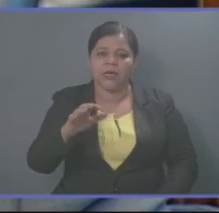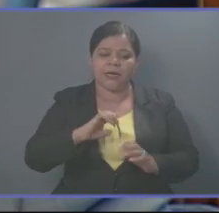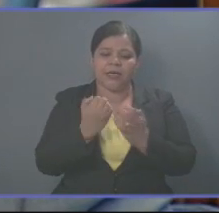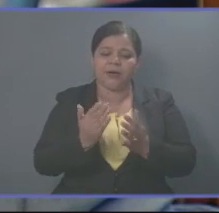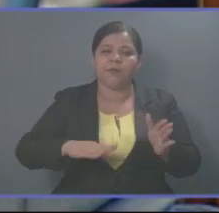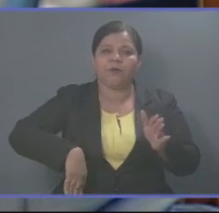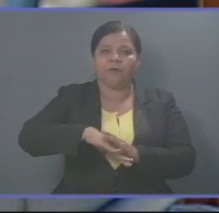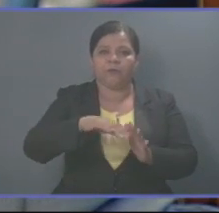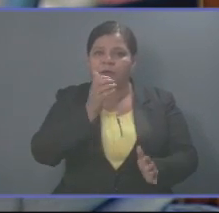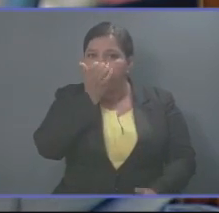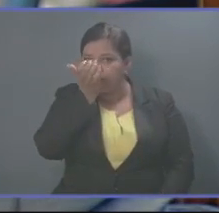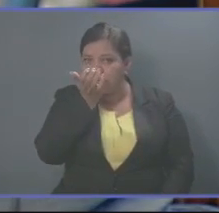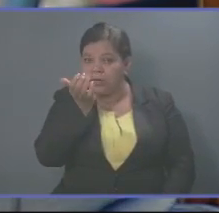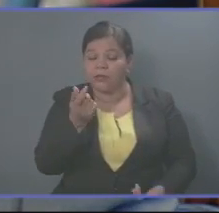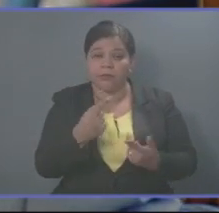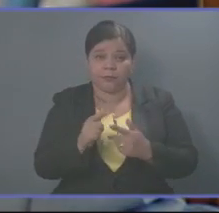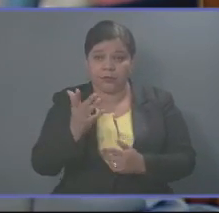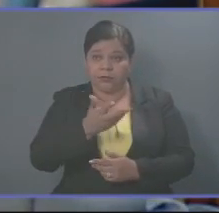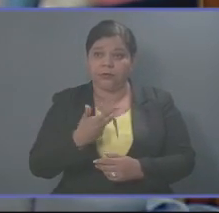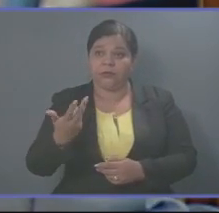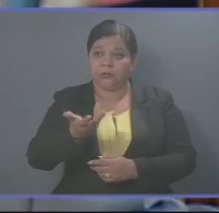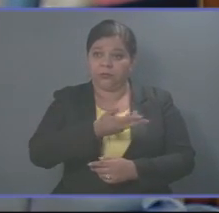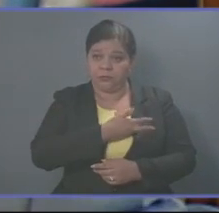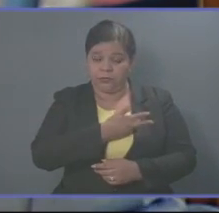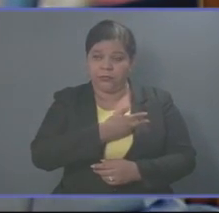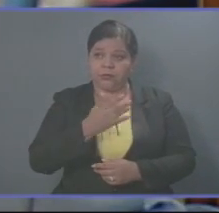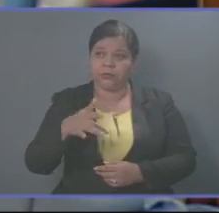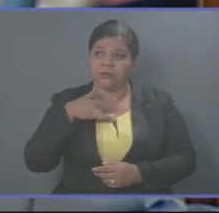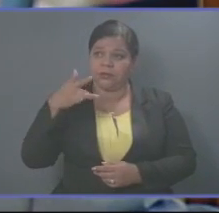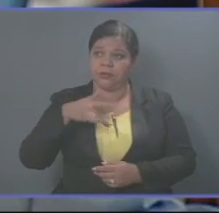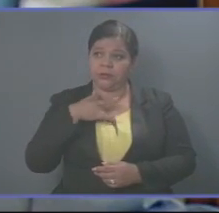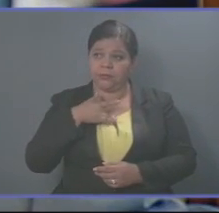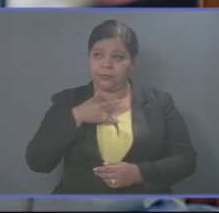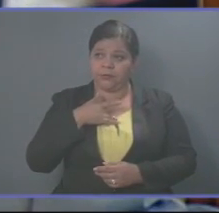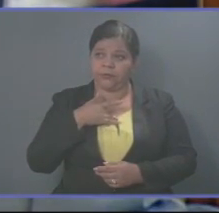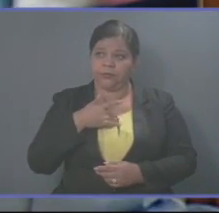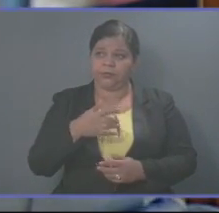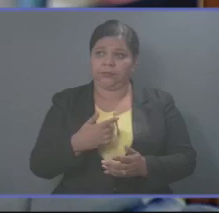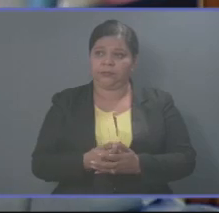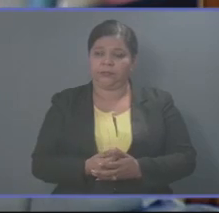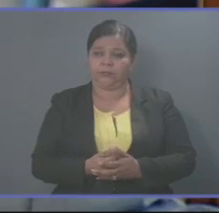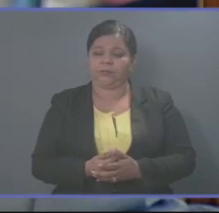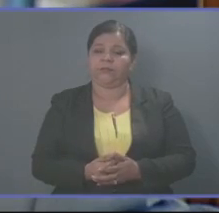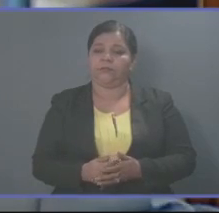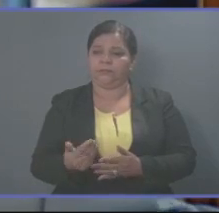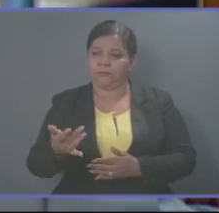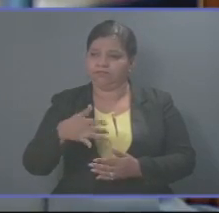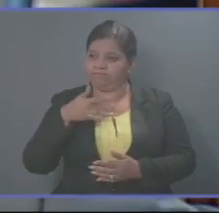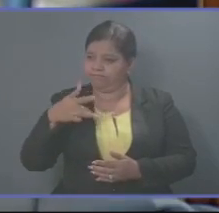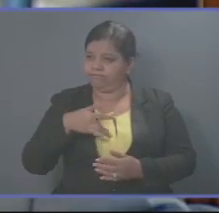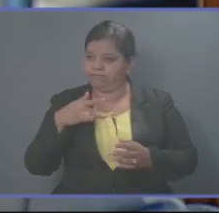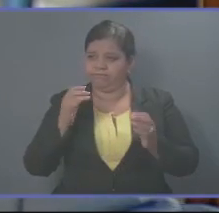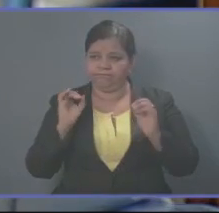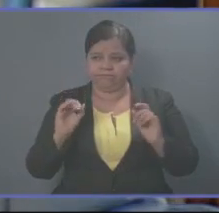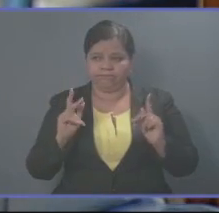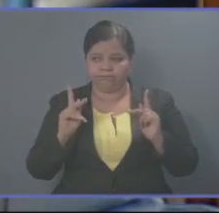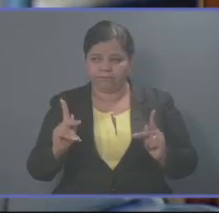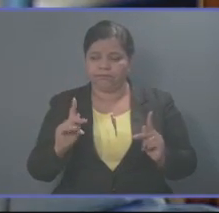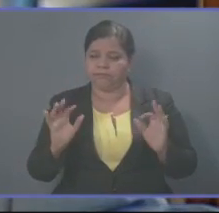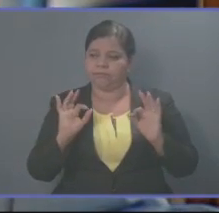Nos sentimos muy contentos porque esto le da la